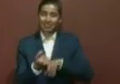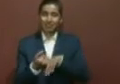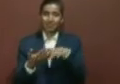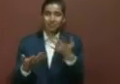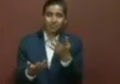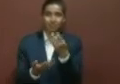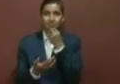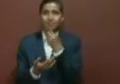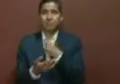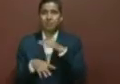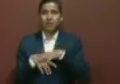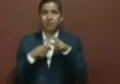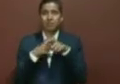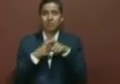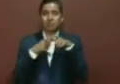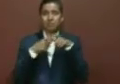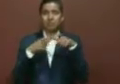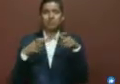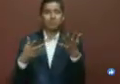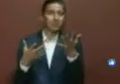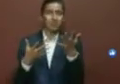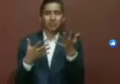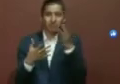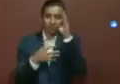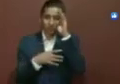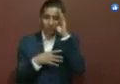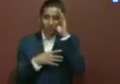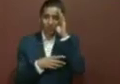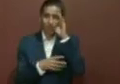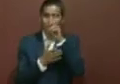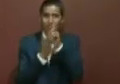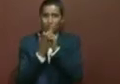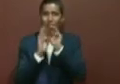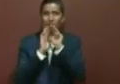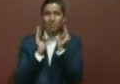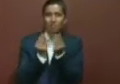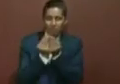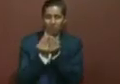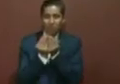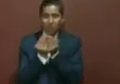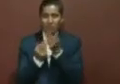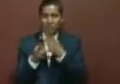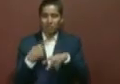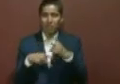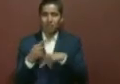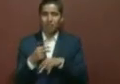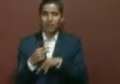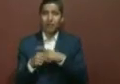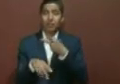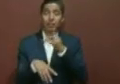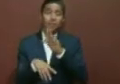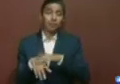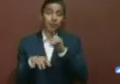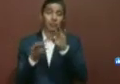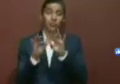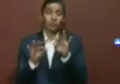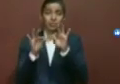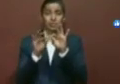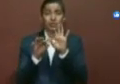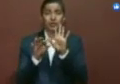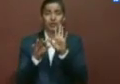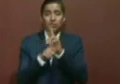lamentablemente, el crecimiento de hechos delincuenciales, y particularmente